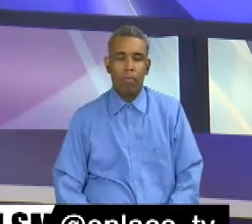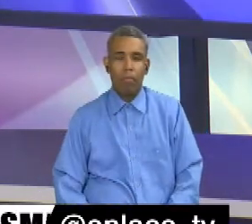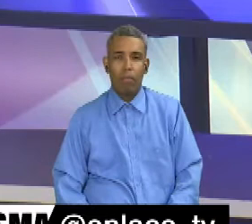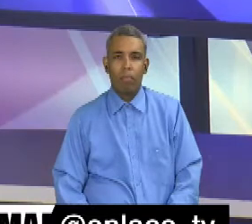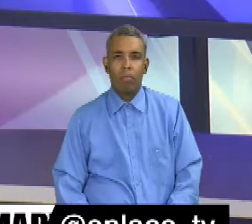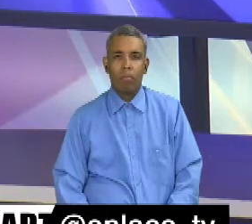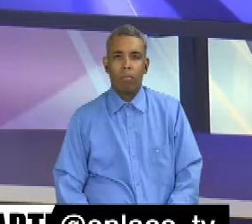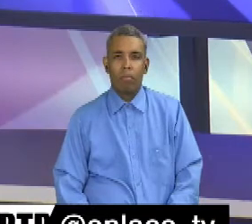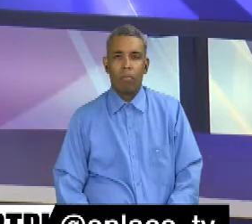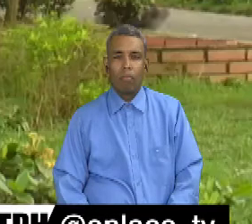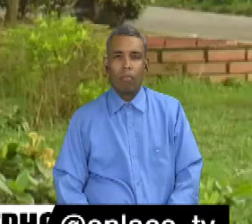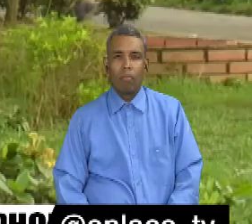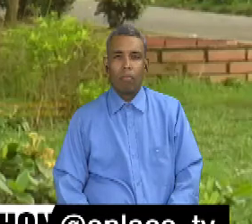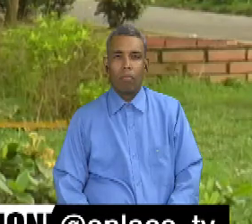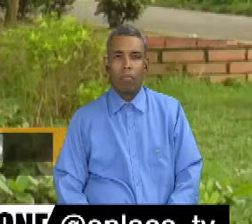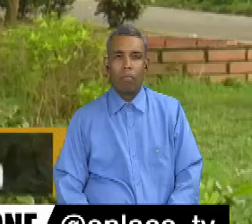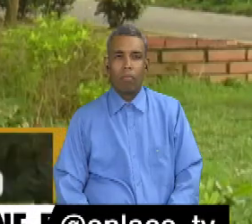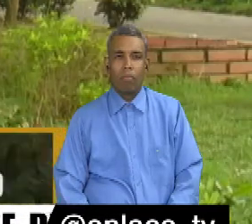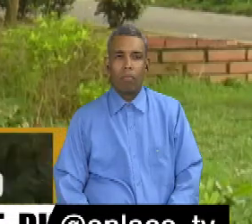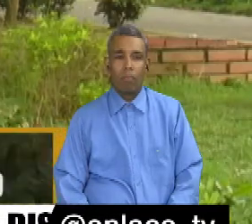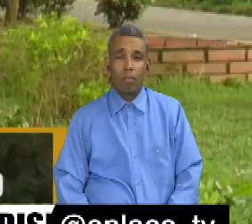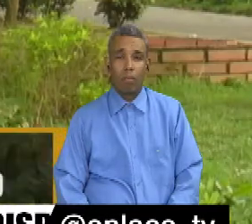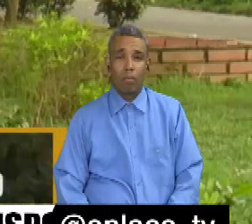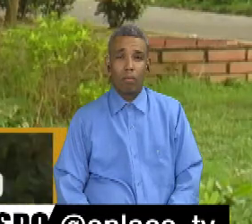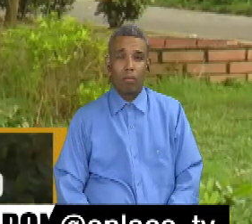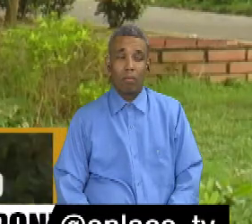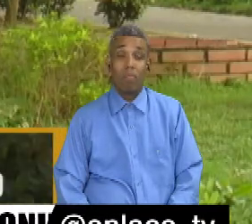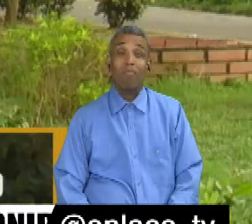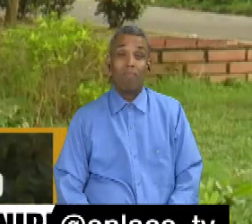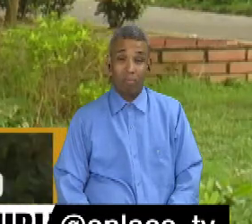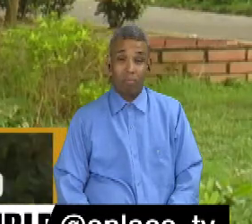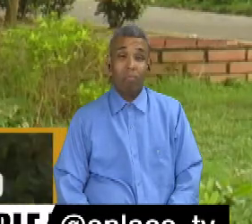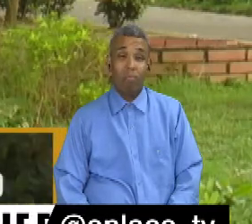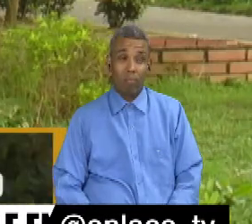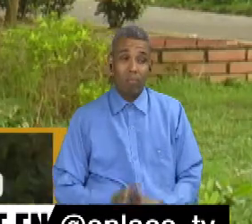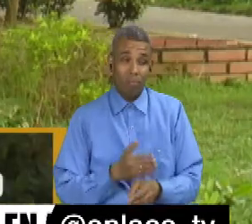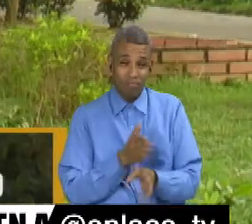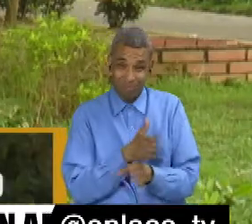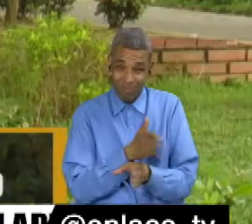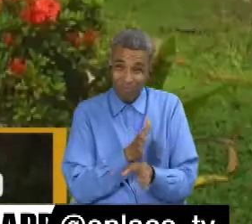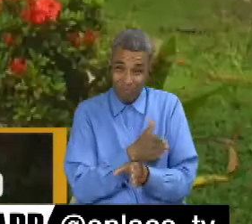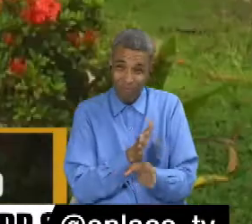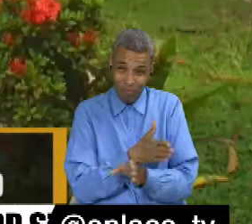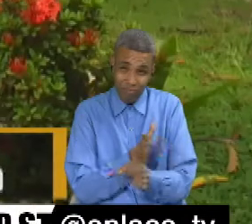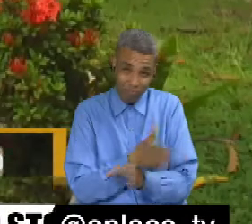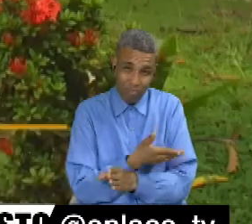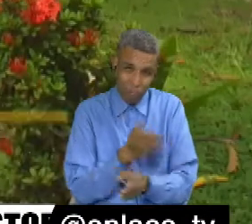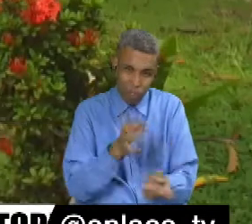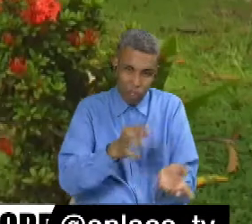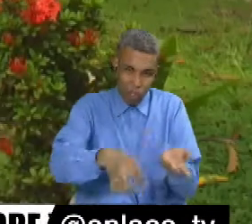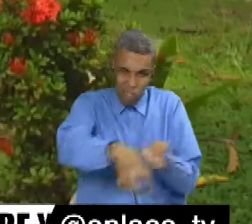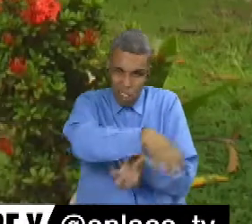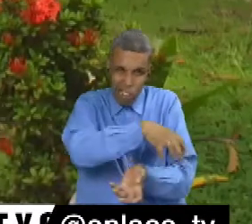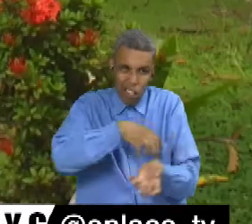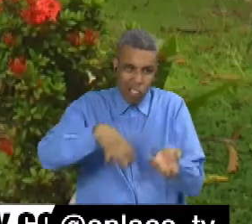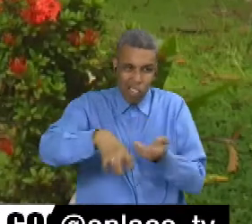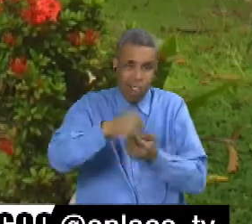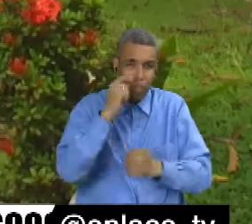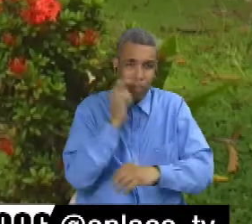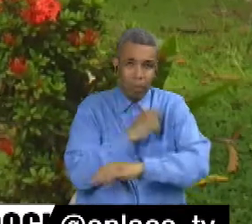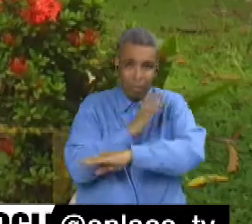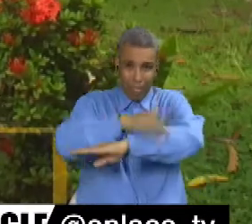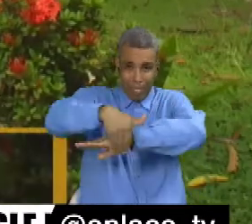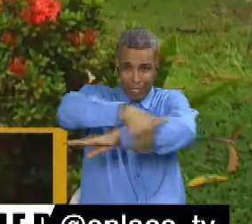Recreo. En un verdadero problema se estaban convirtiendo las canecas habilitadas para la limpieza en el separador de la carrera 24 frente a